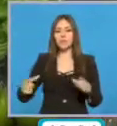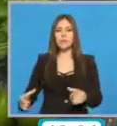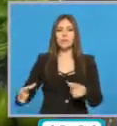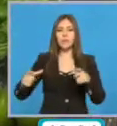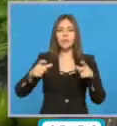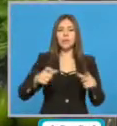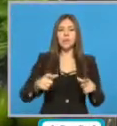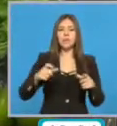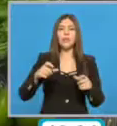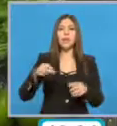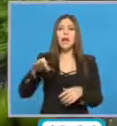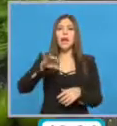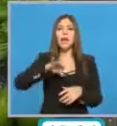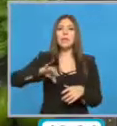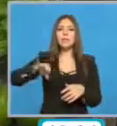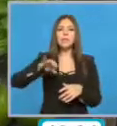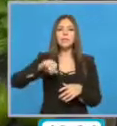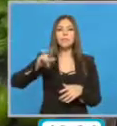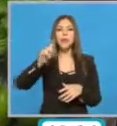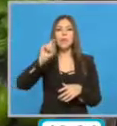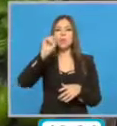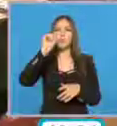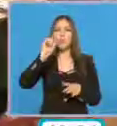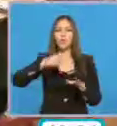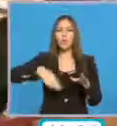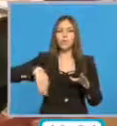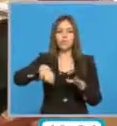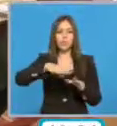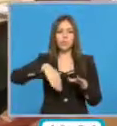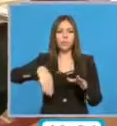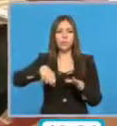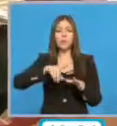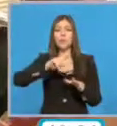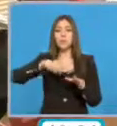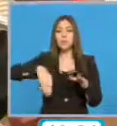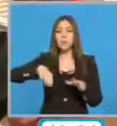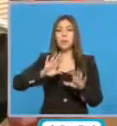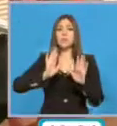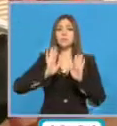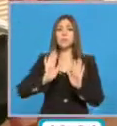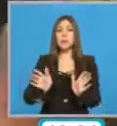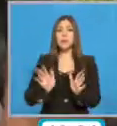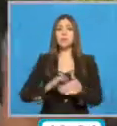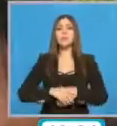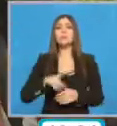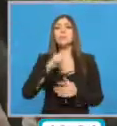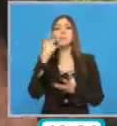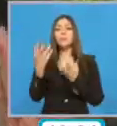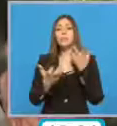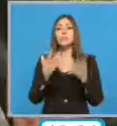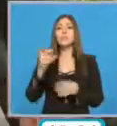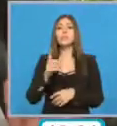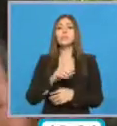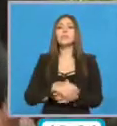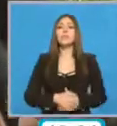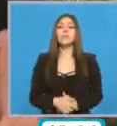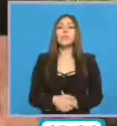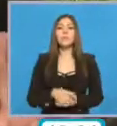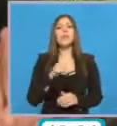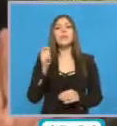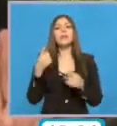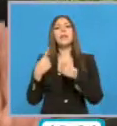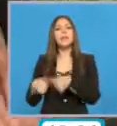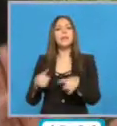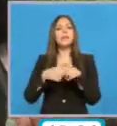suadero. Aquí ¿Con le aceitito? ponemos Con tantito aceite, exactamente. Y ya previamente, ya nada más, les digo, está cocinado. Lo único que ya varía es